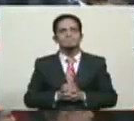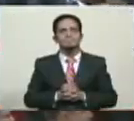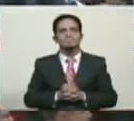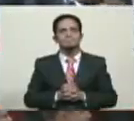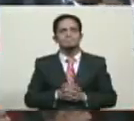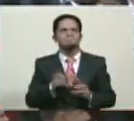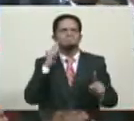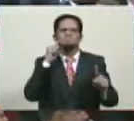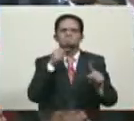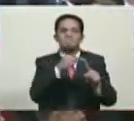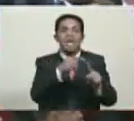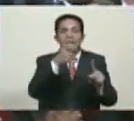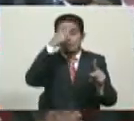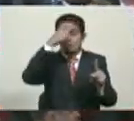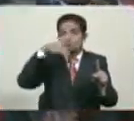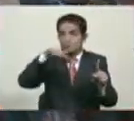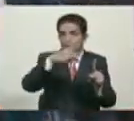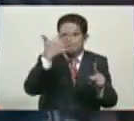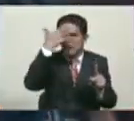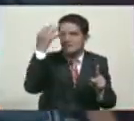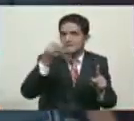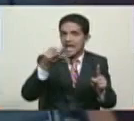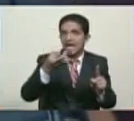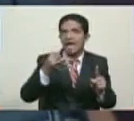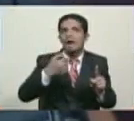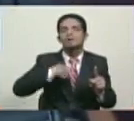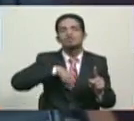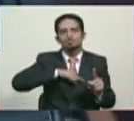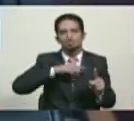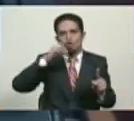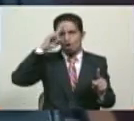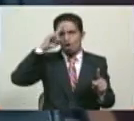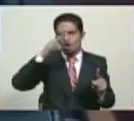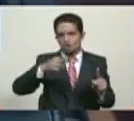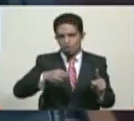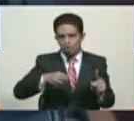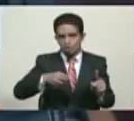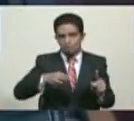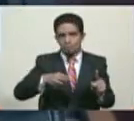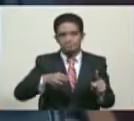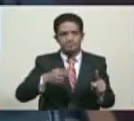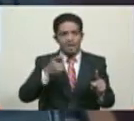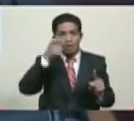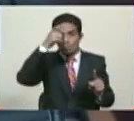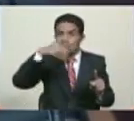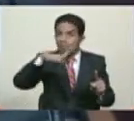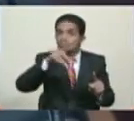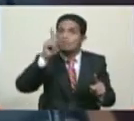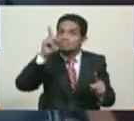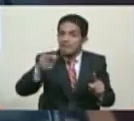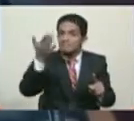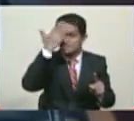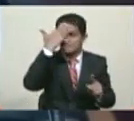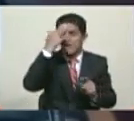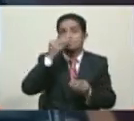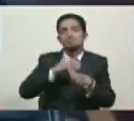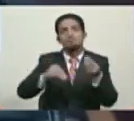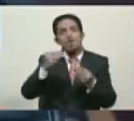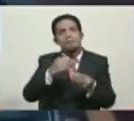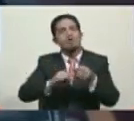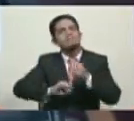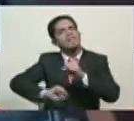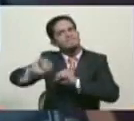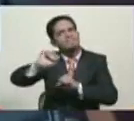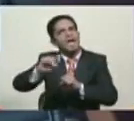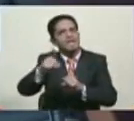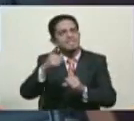Para que el pueblo nos crea, ponemos nuestro honor por delante, porque ha llegado la hora de que los pueblos sepan defenderse y sepan plantear sus